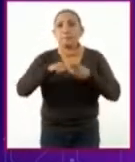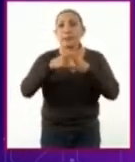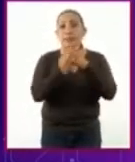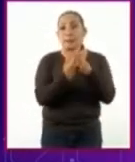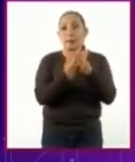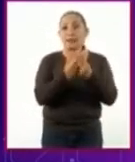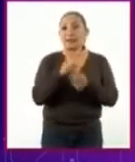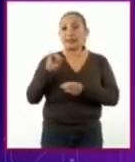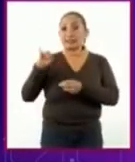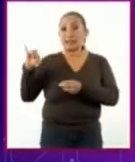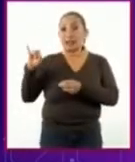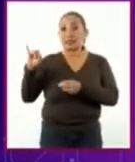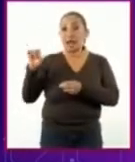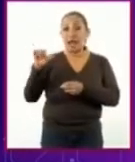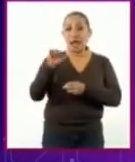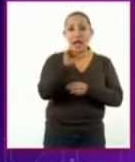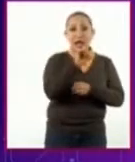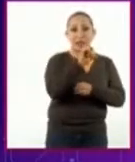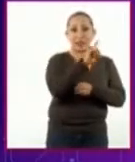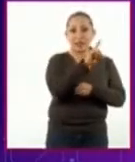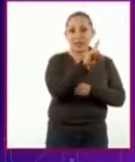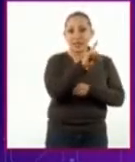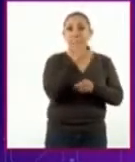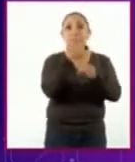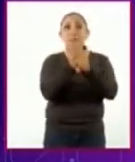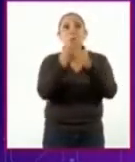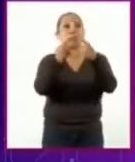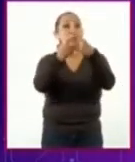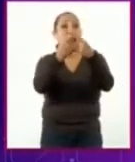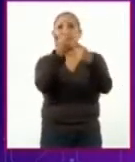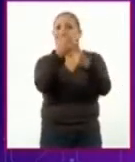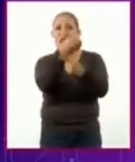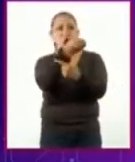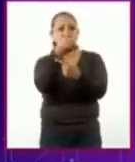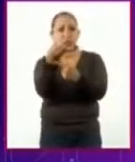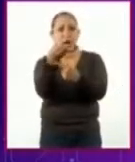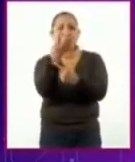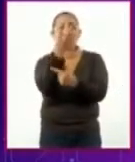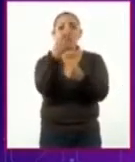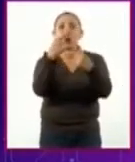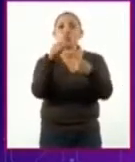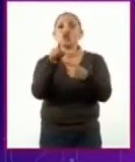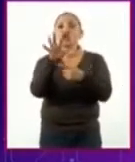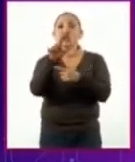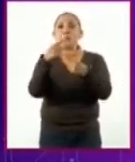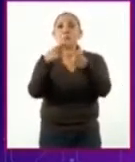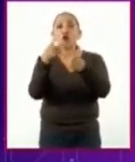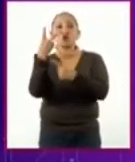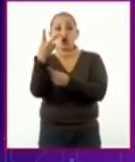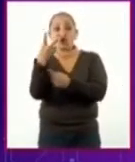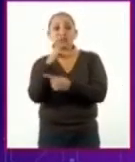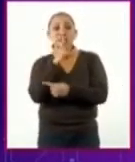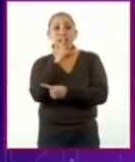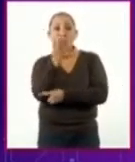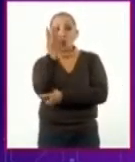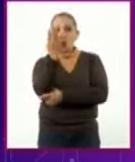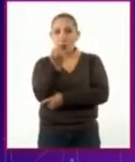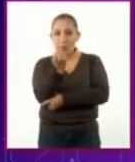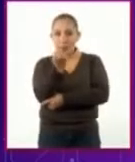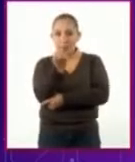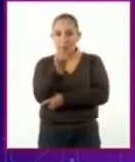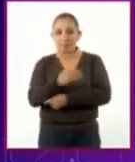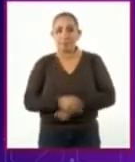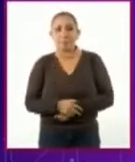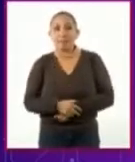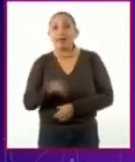de izquierda a derecha. Primero resolvemos la multiplicación 4.5 por 2, que da como resultado